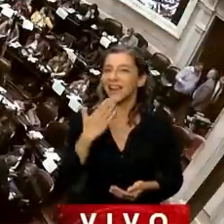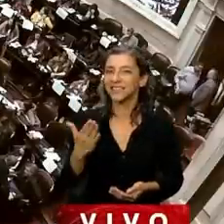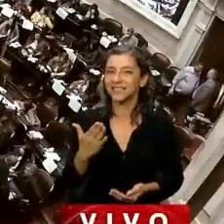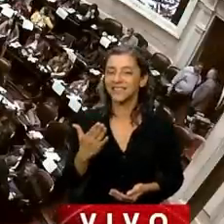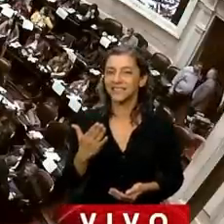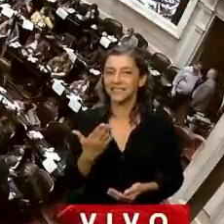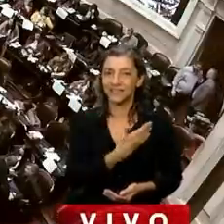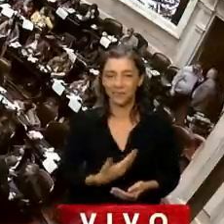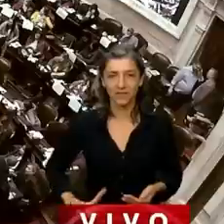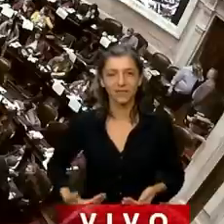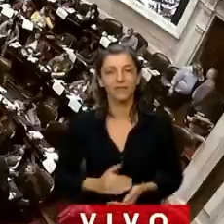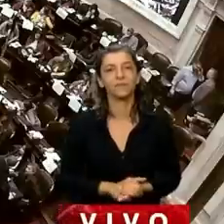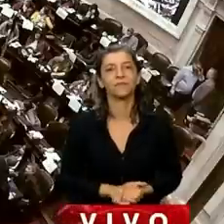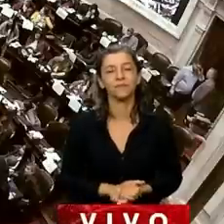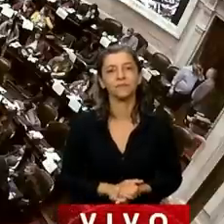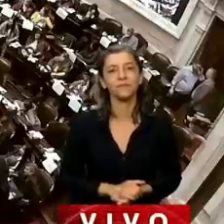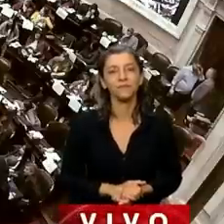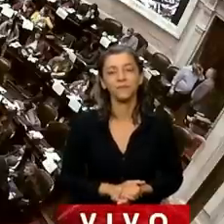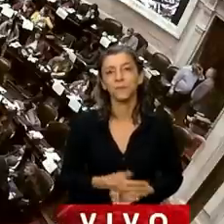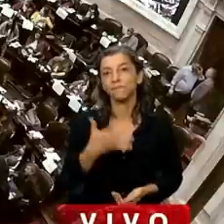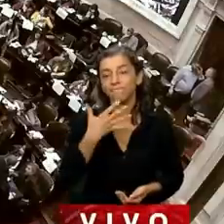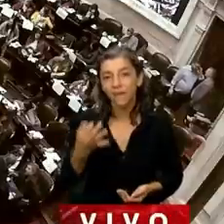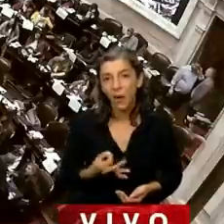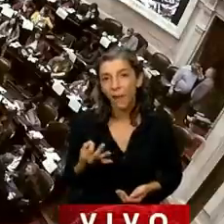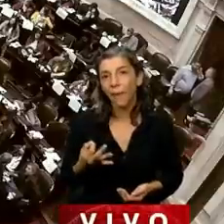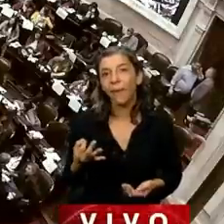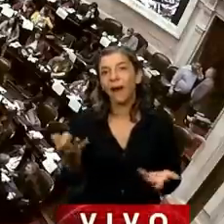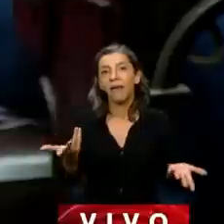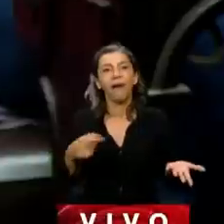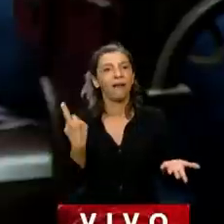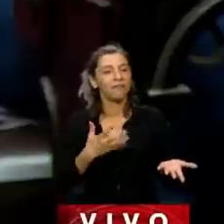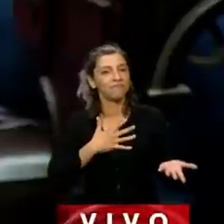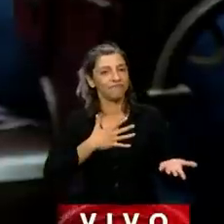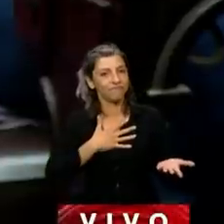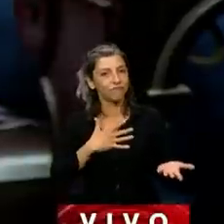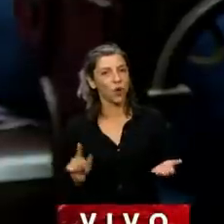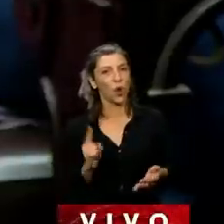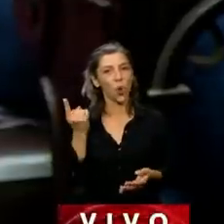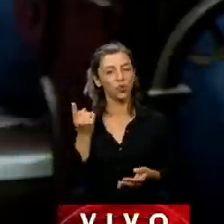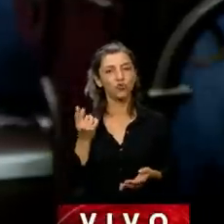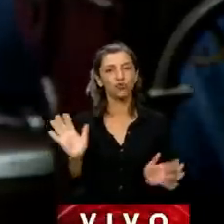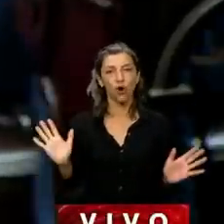Gracias, señora Presidenta. La verdad que sentimos un íntimo orgullo